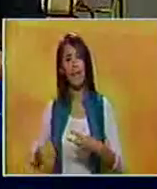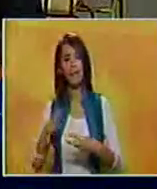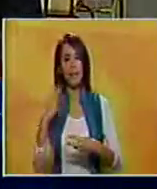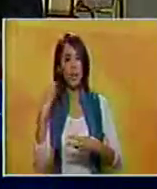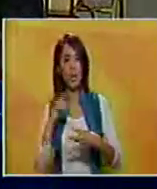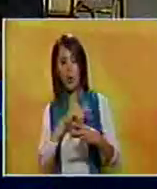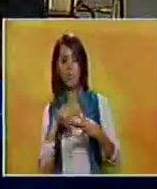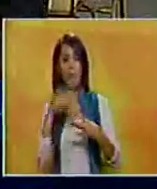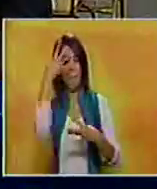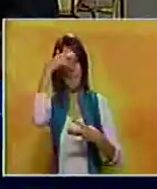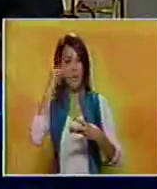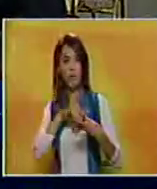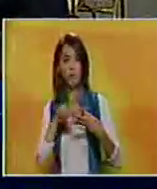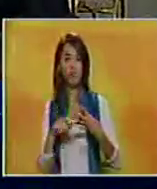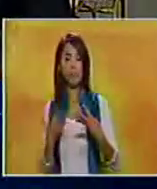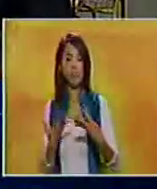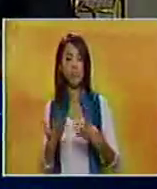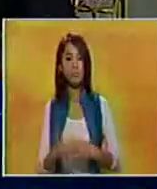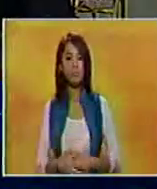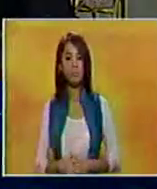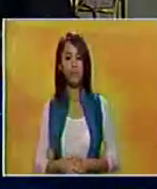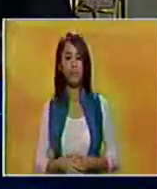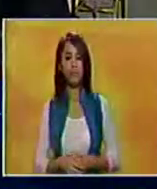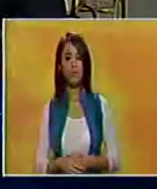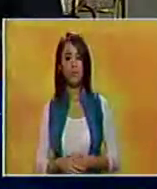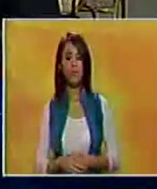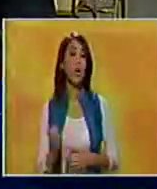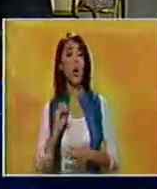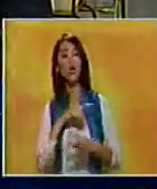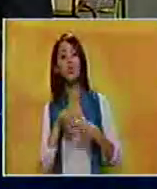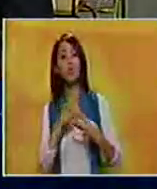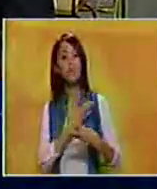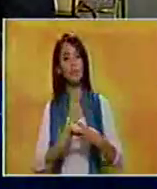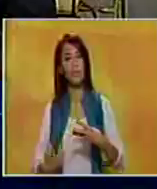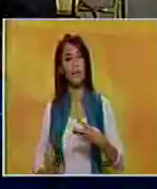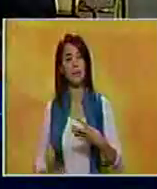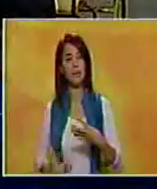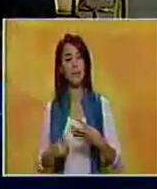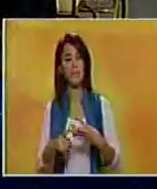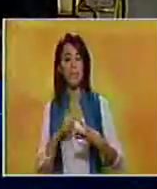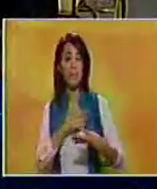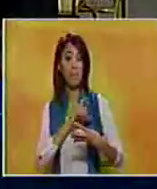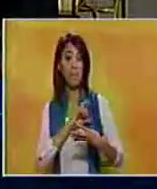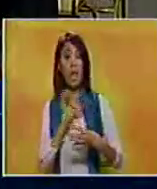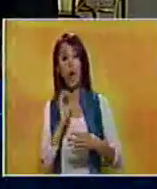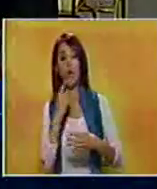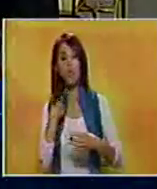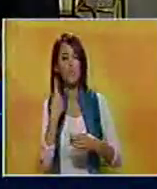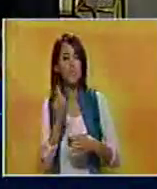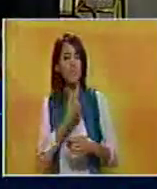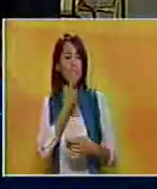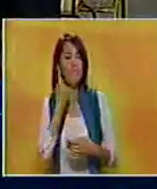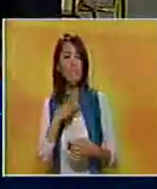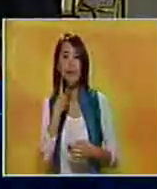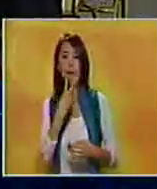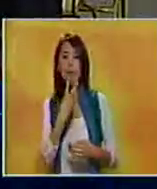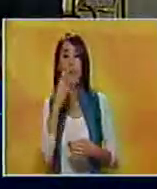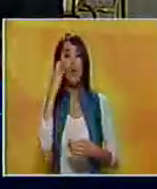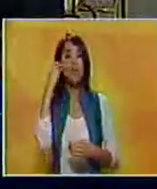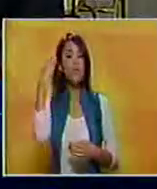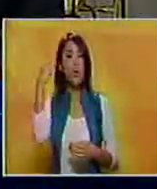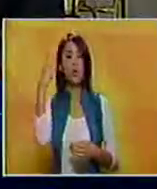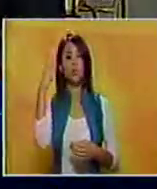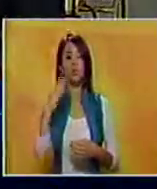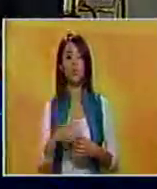ni a Trump, ni a Macri, ni a Mariano Rajoy. La única voz a la que debes atender es a la voz de Dios, que es la voz